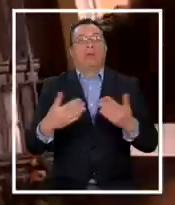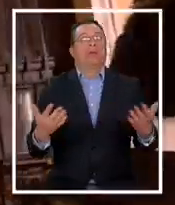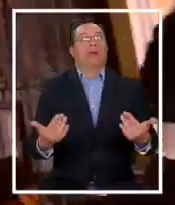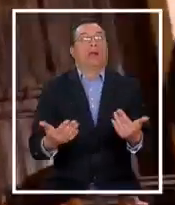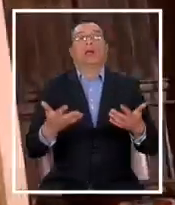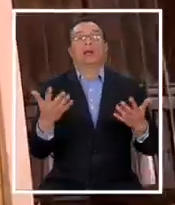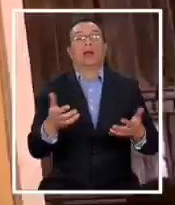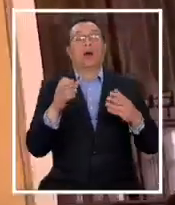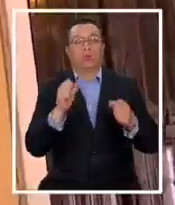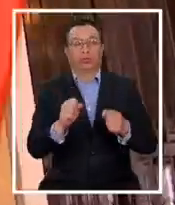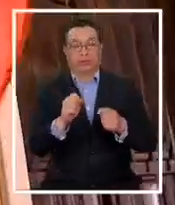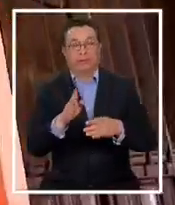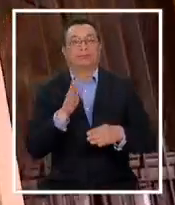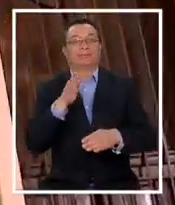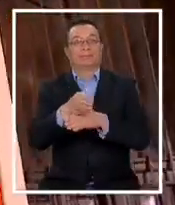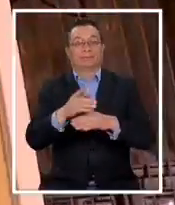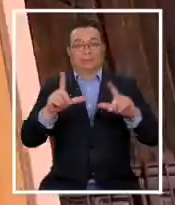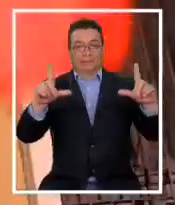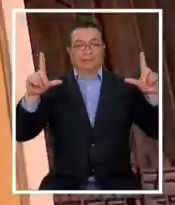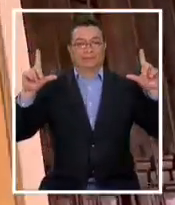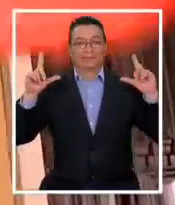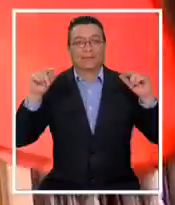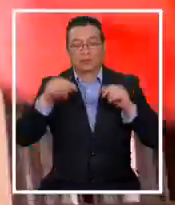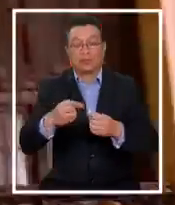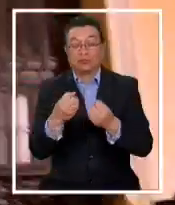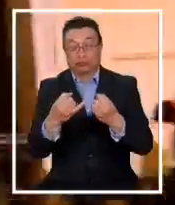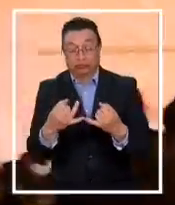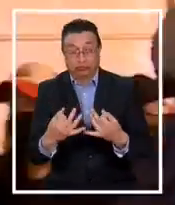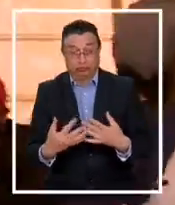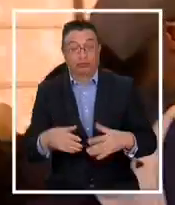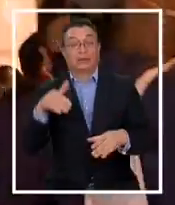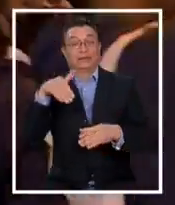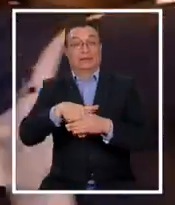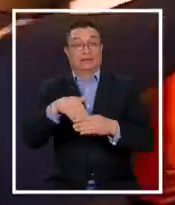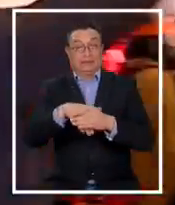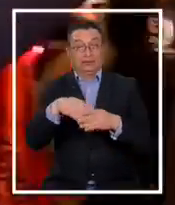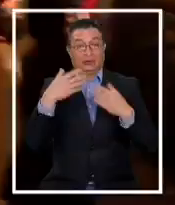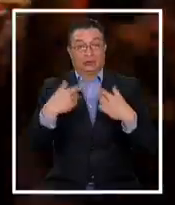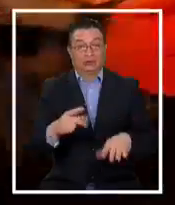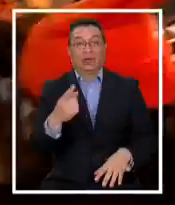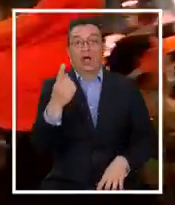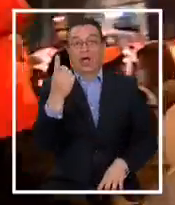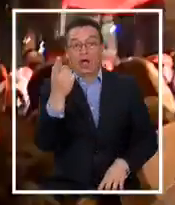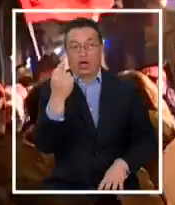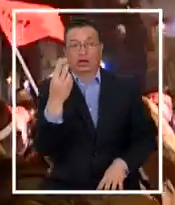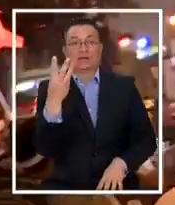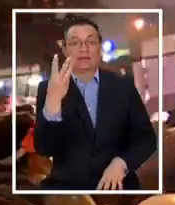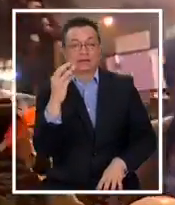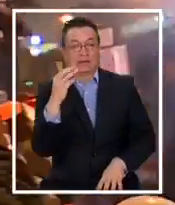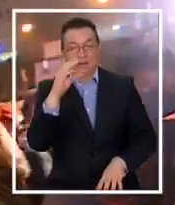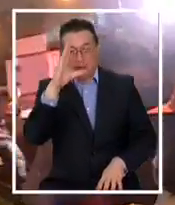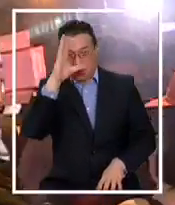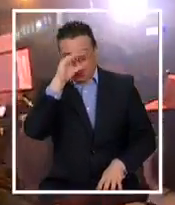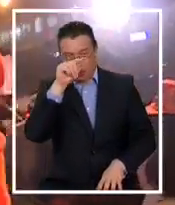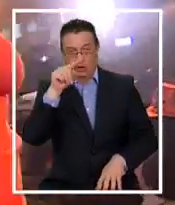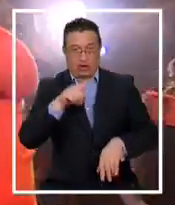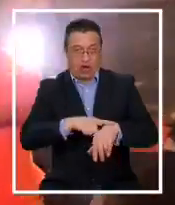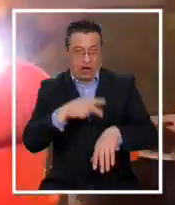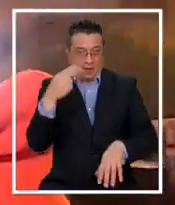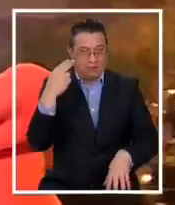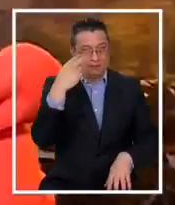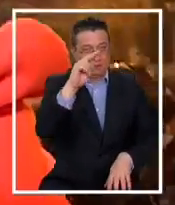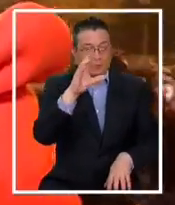asomarse ella una vez se cuenten ya los votos que esto va a suceder a las 11 y 30 de la noche sin